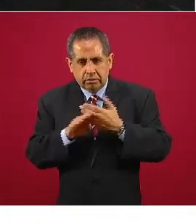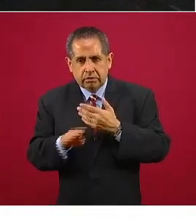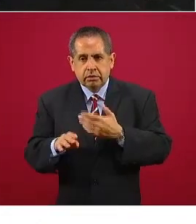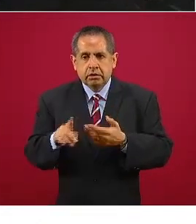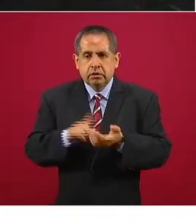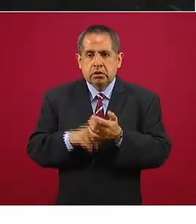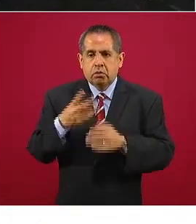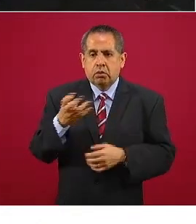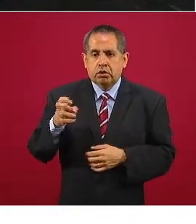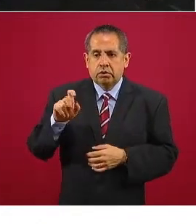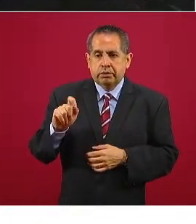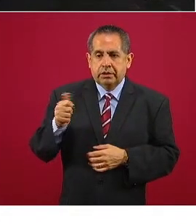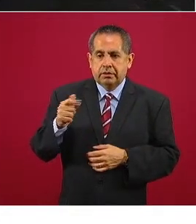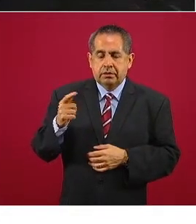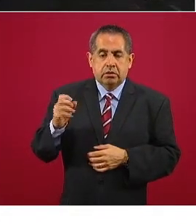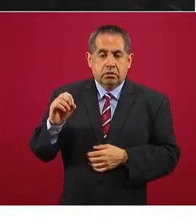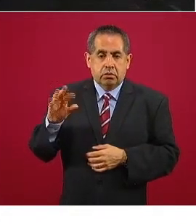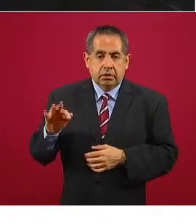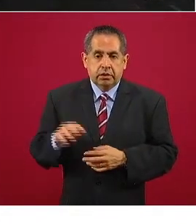426,040,